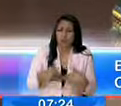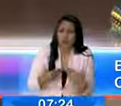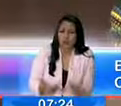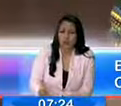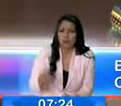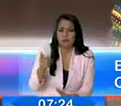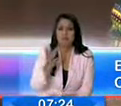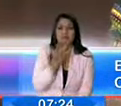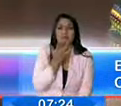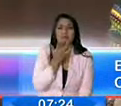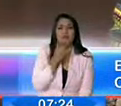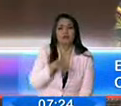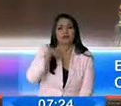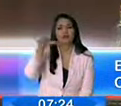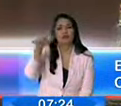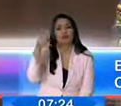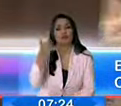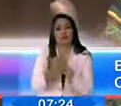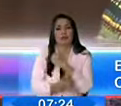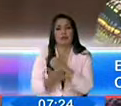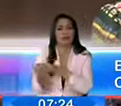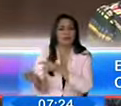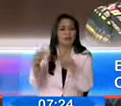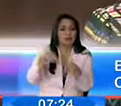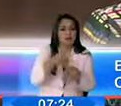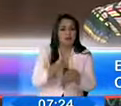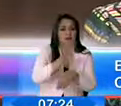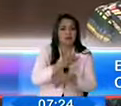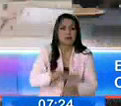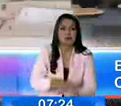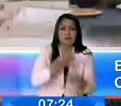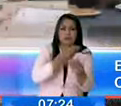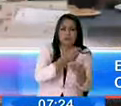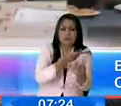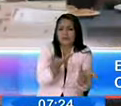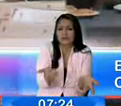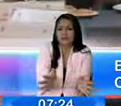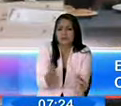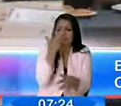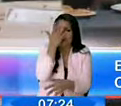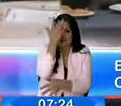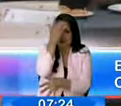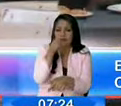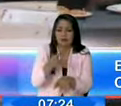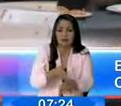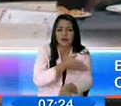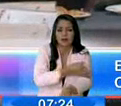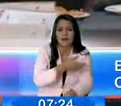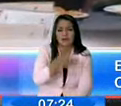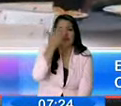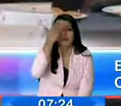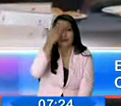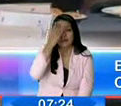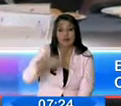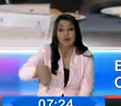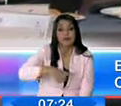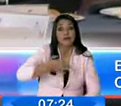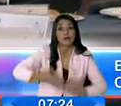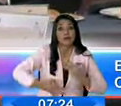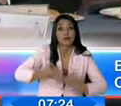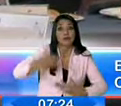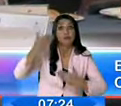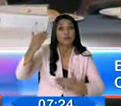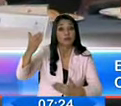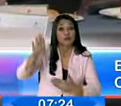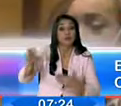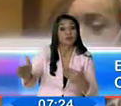haya preferido viajar al exterior y no comparecer ante la asamblea. Por ello, acá ya se anticipaba que impulsarían un enjuiciamiento político